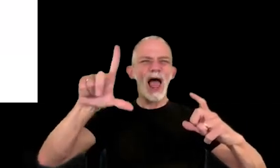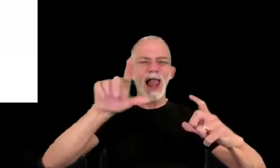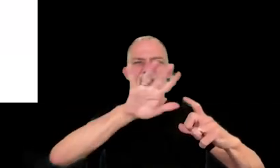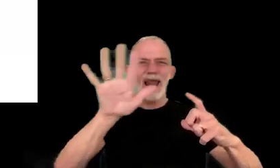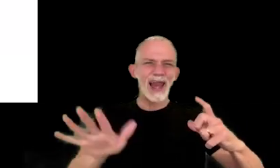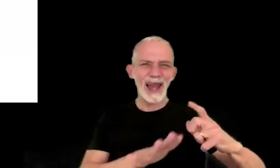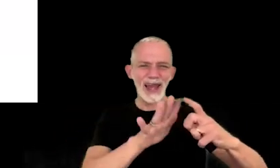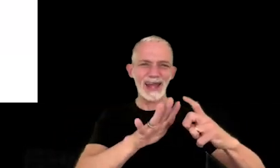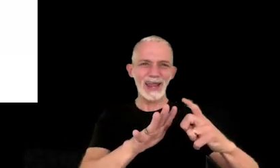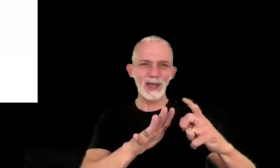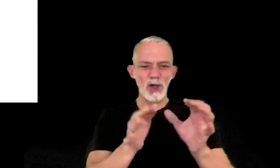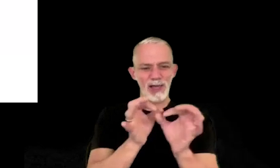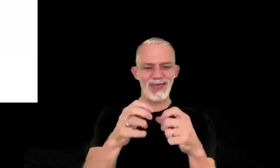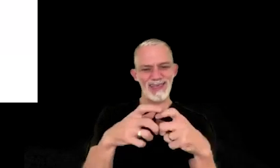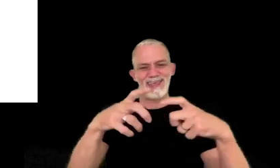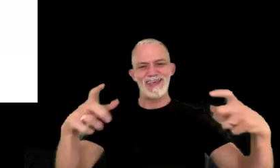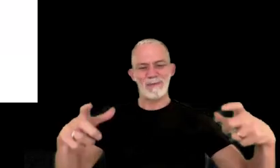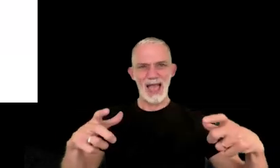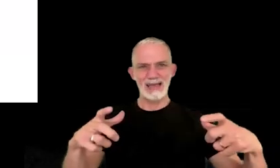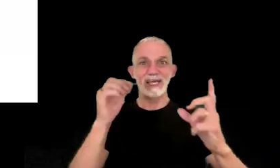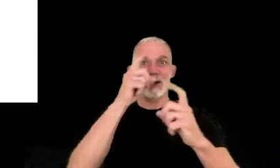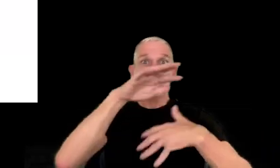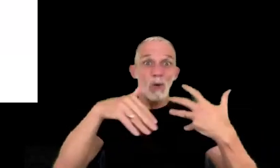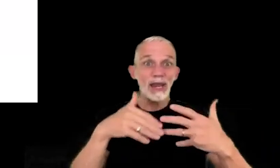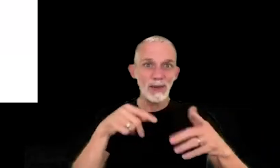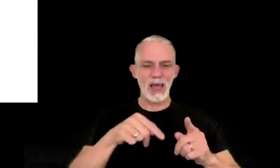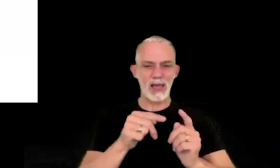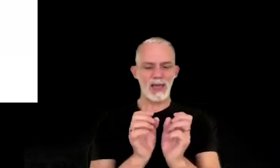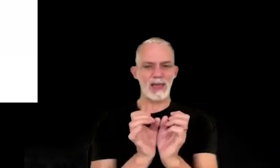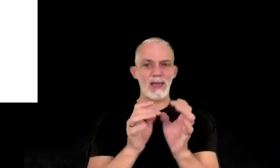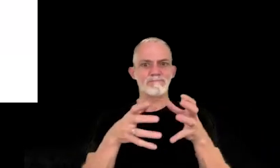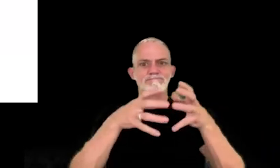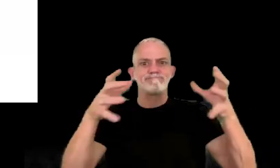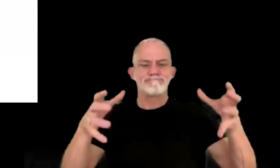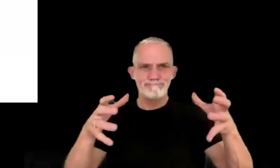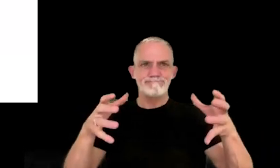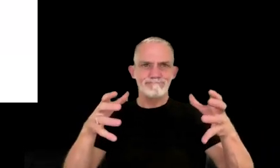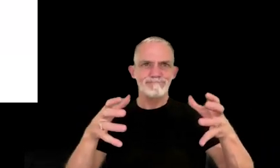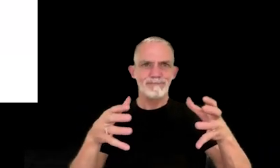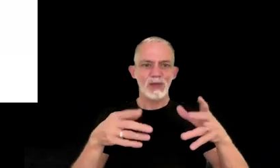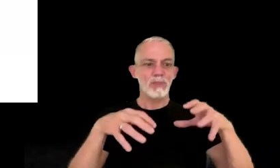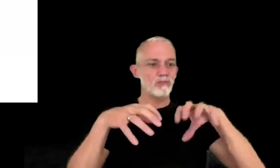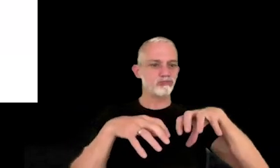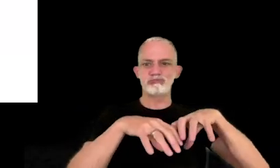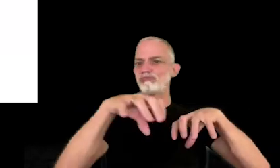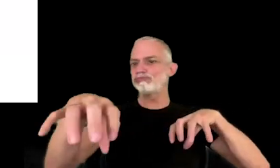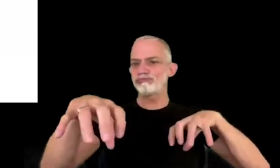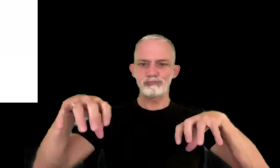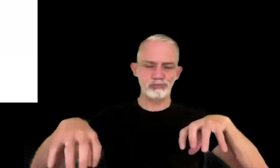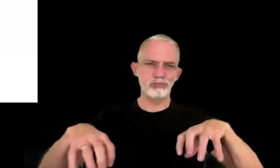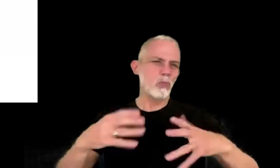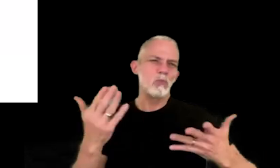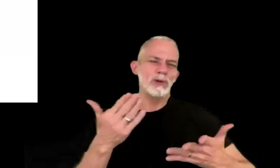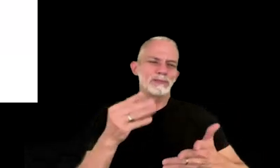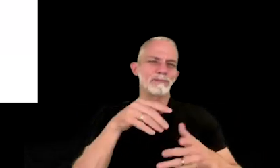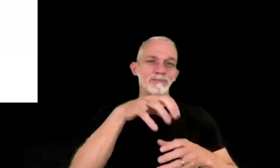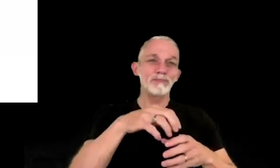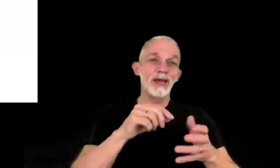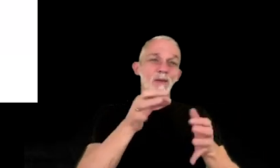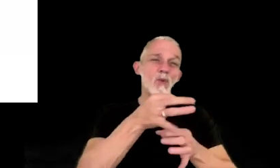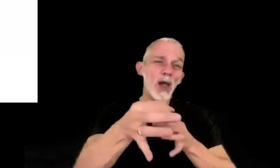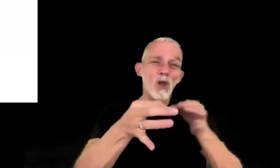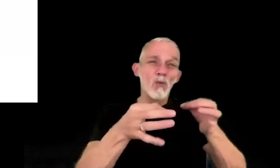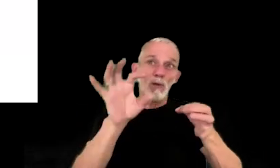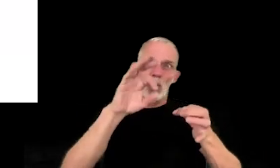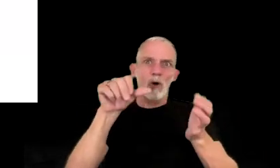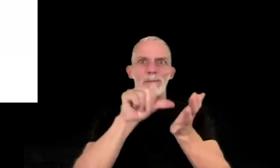la existencia de problemas ambientales que afectan a una o más jurisdicciones. Eso puede ser de carácter local o puede ser